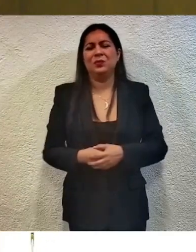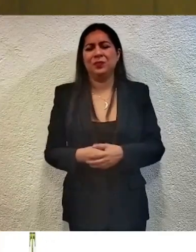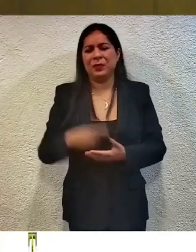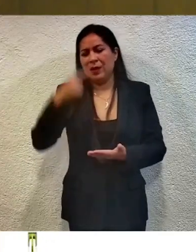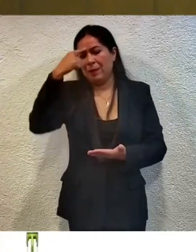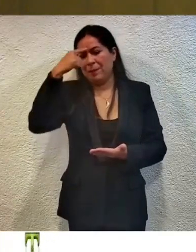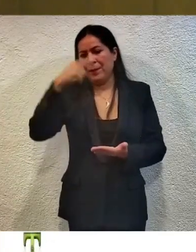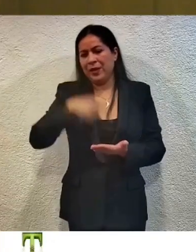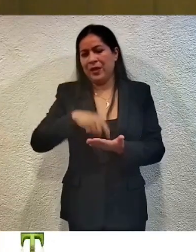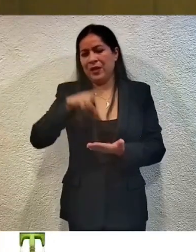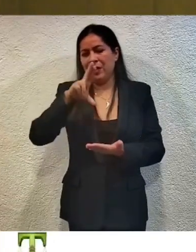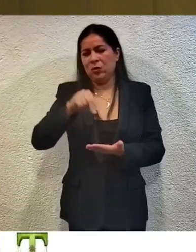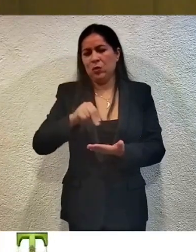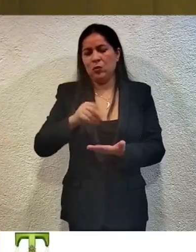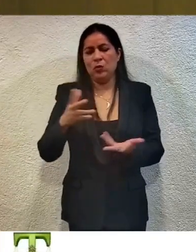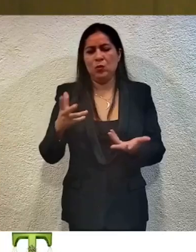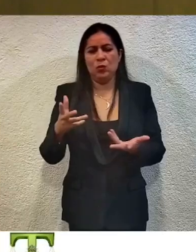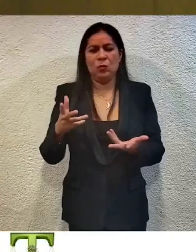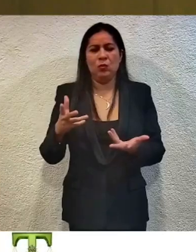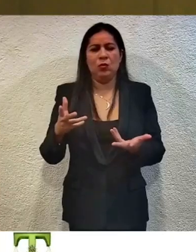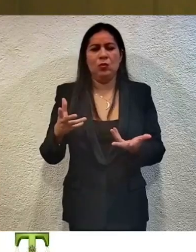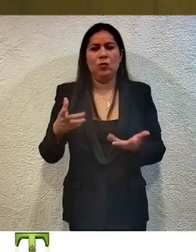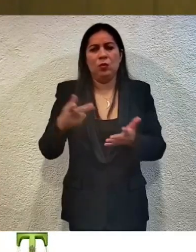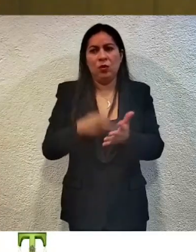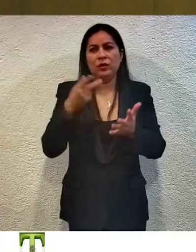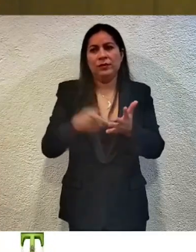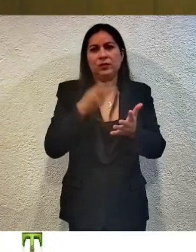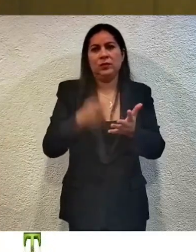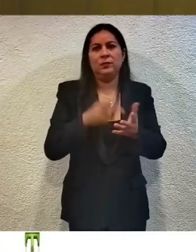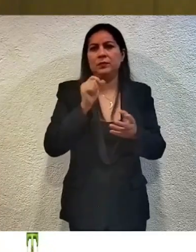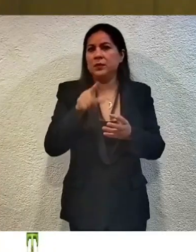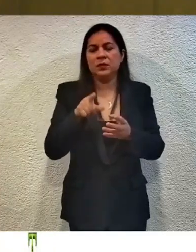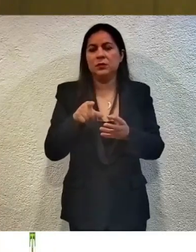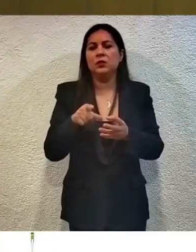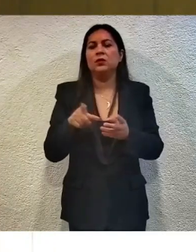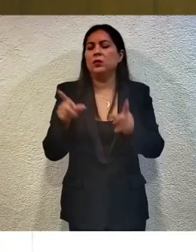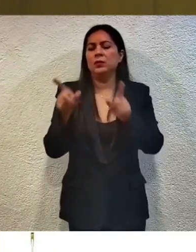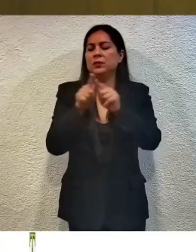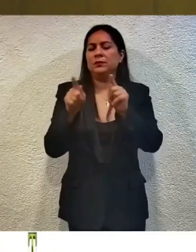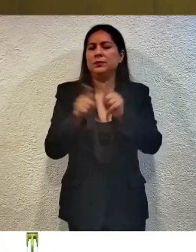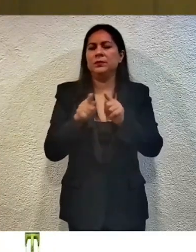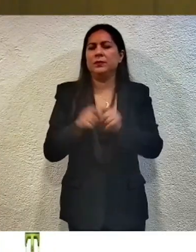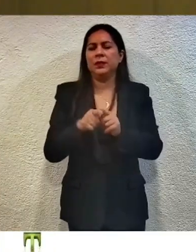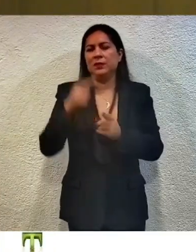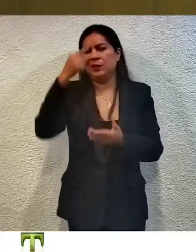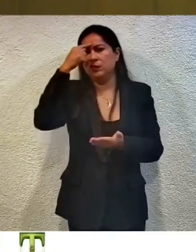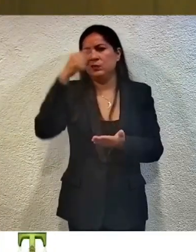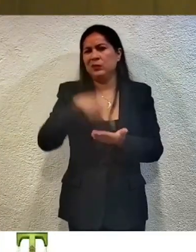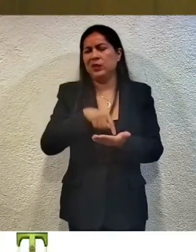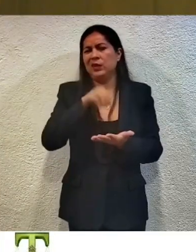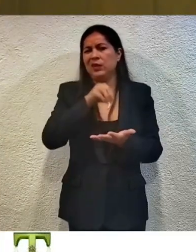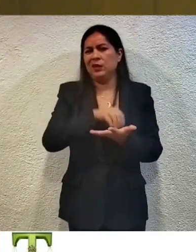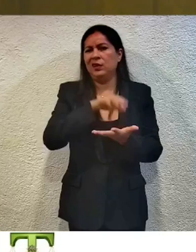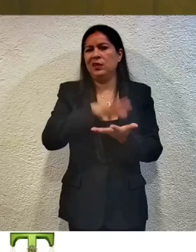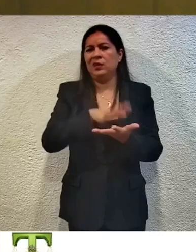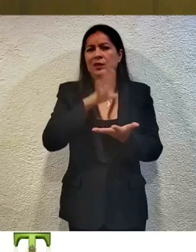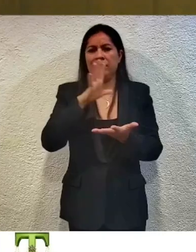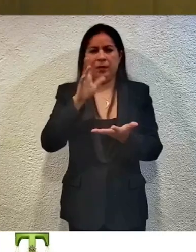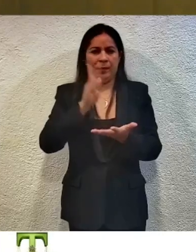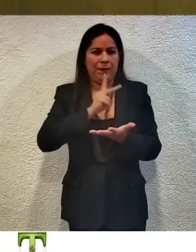para no ser reiterativa, seré muy breve para fijar mi postura.